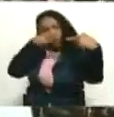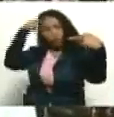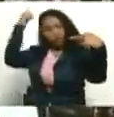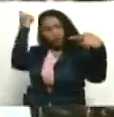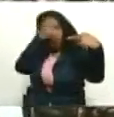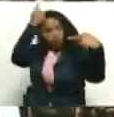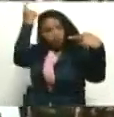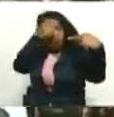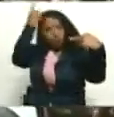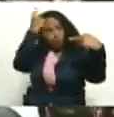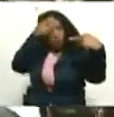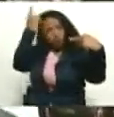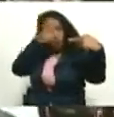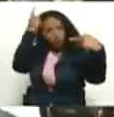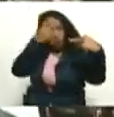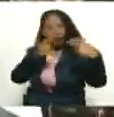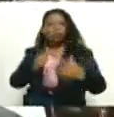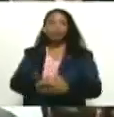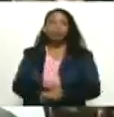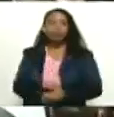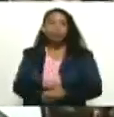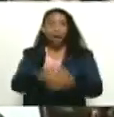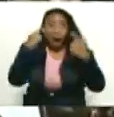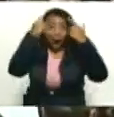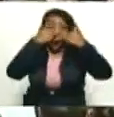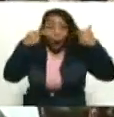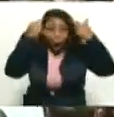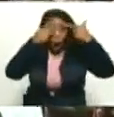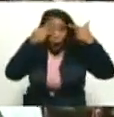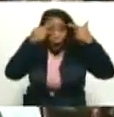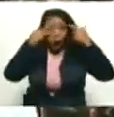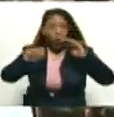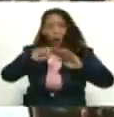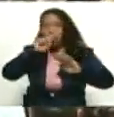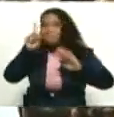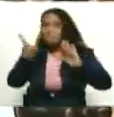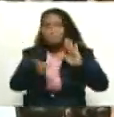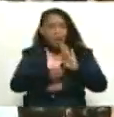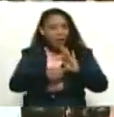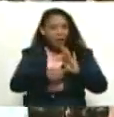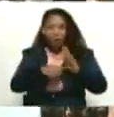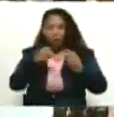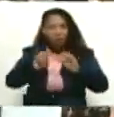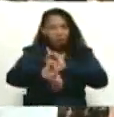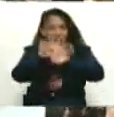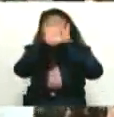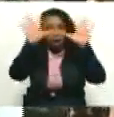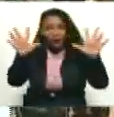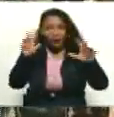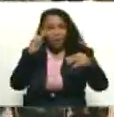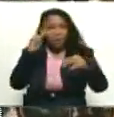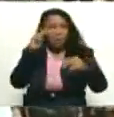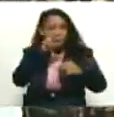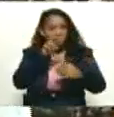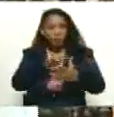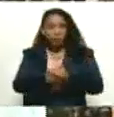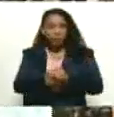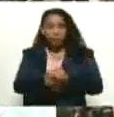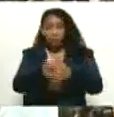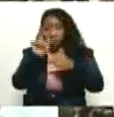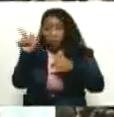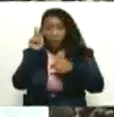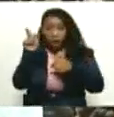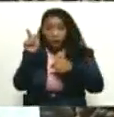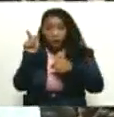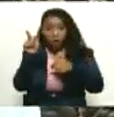compañera, que ahí en los ojos está todo. Véanlos, reclámenle, exíjanle. Y si ellos quieren hacer campaña,